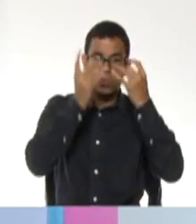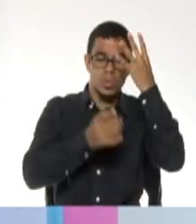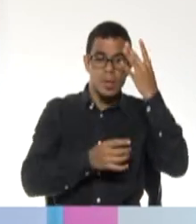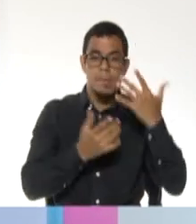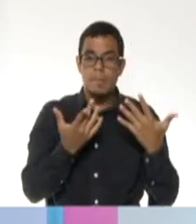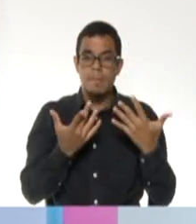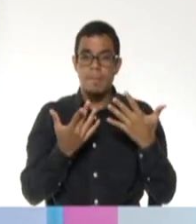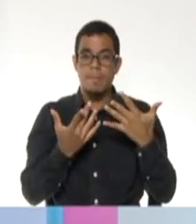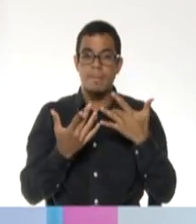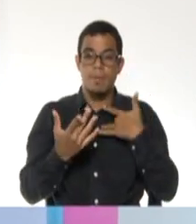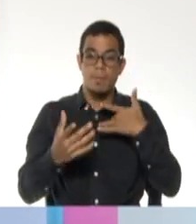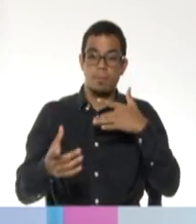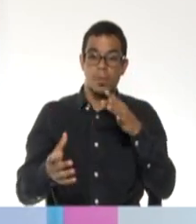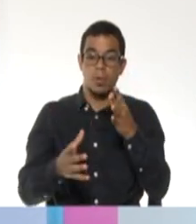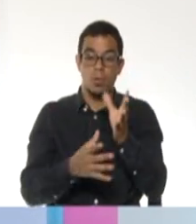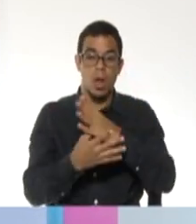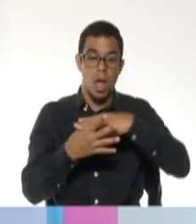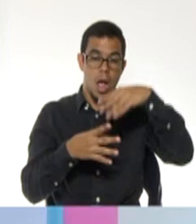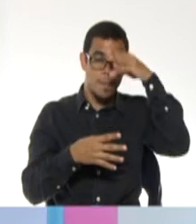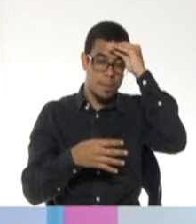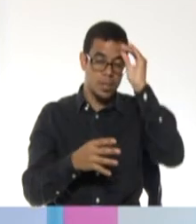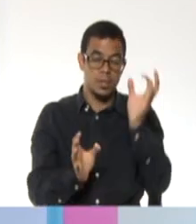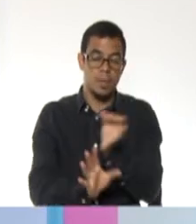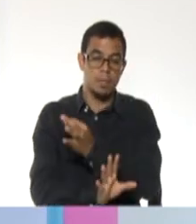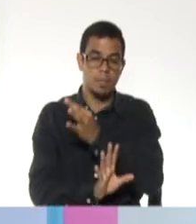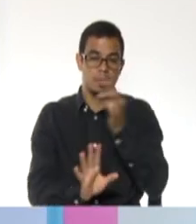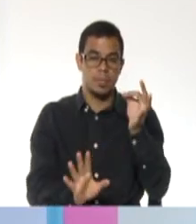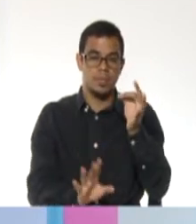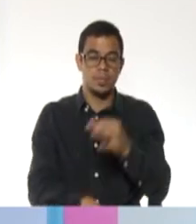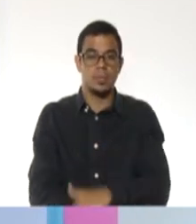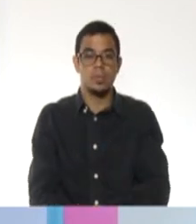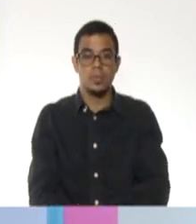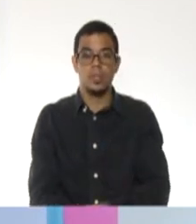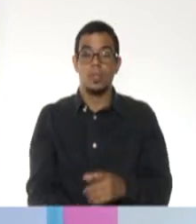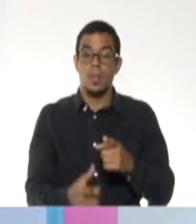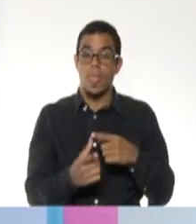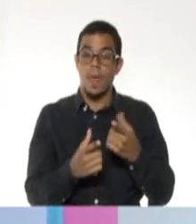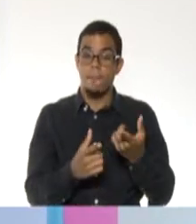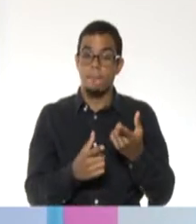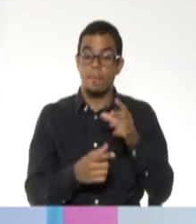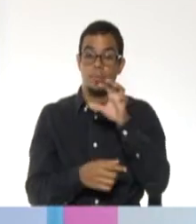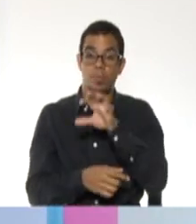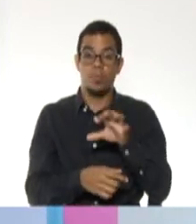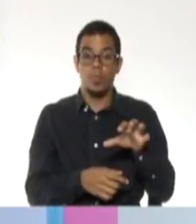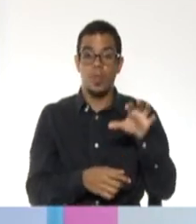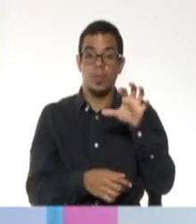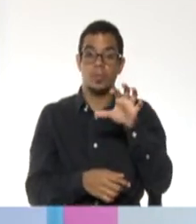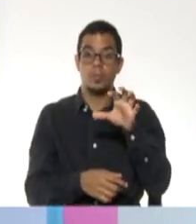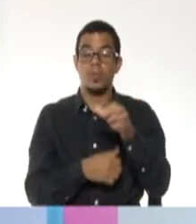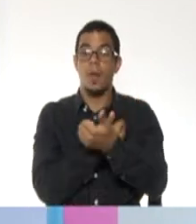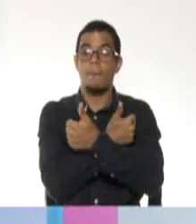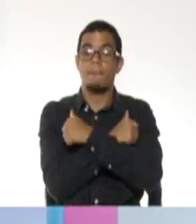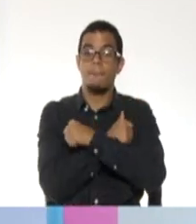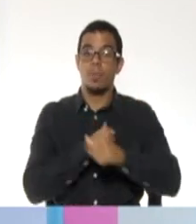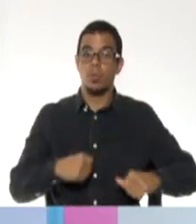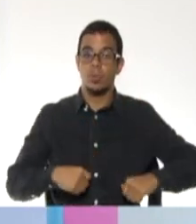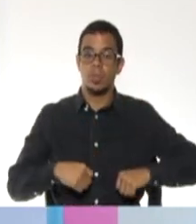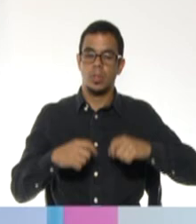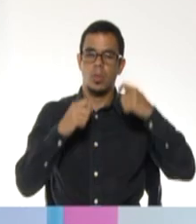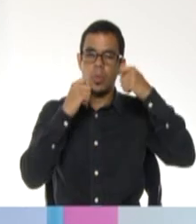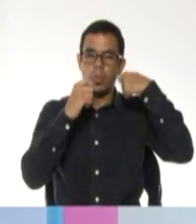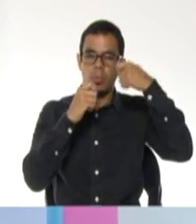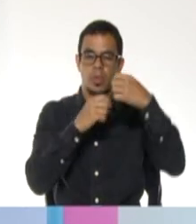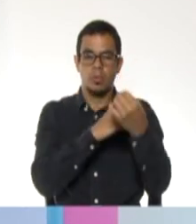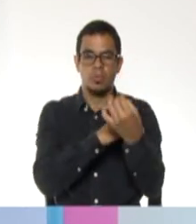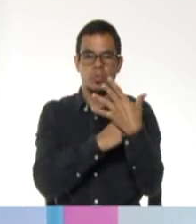fundamental para obtener una formación íntegra y de calidad. A continuación, el CEBIT del Estado Portuguesa nos presenta el siguiente